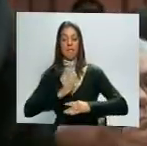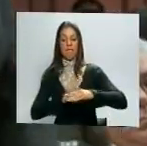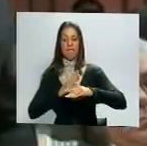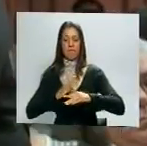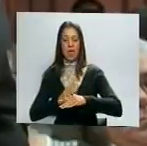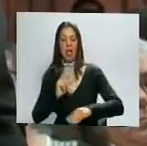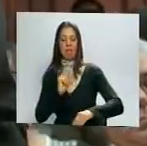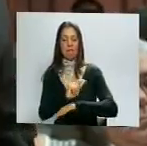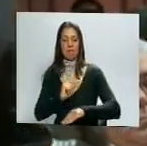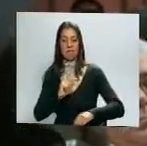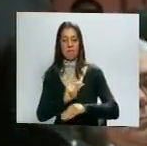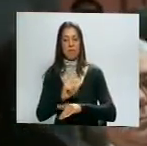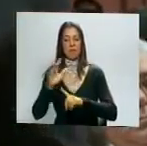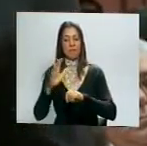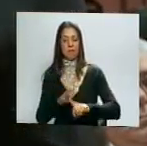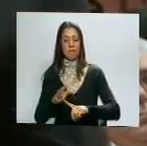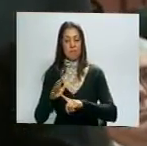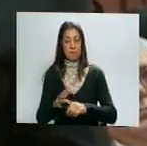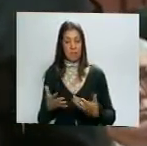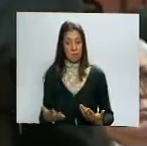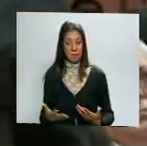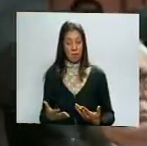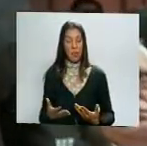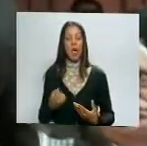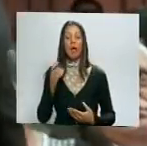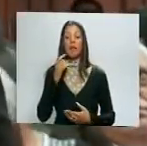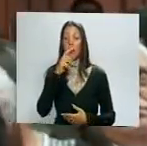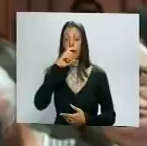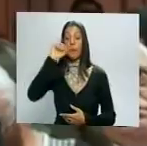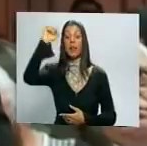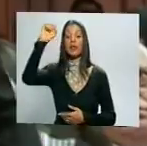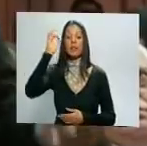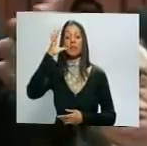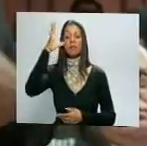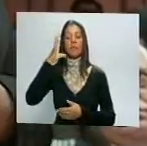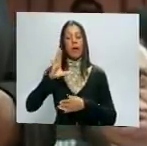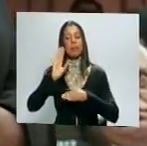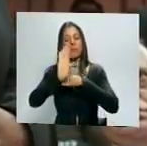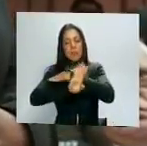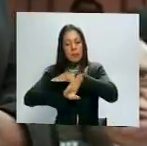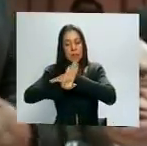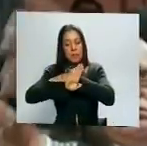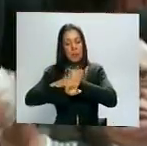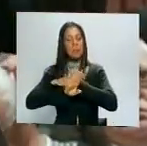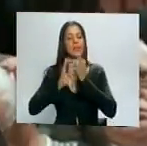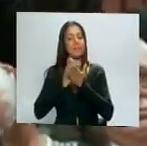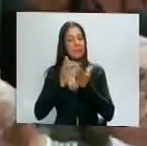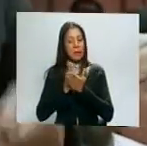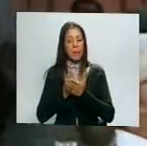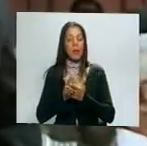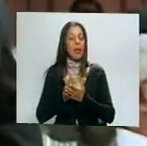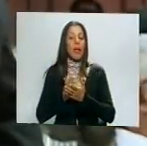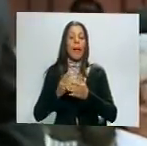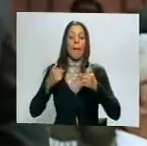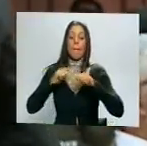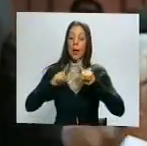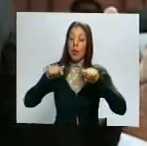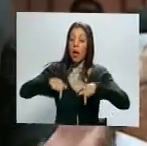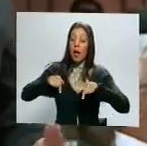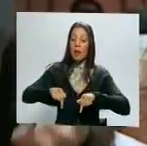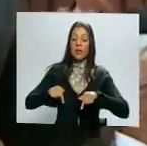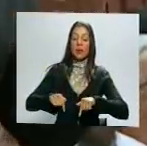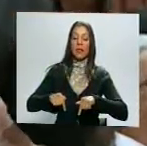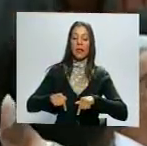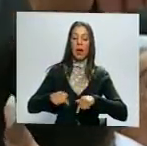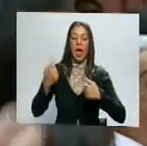ha puesto para mejorar la calidad de vida de cada uno de nosotras y nosotros. Pero aquí está, presidenta, y